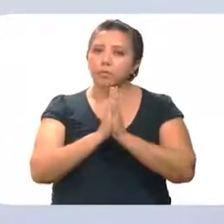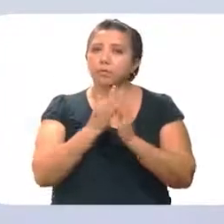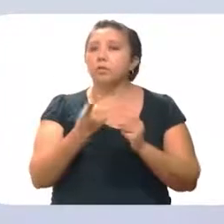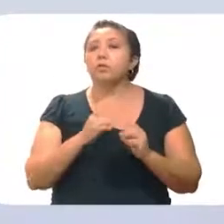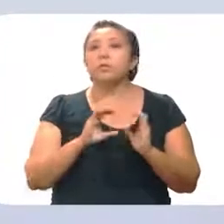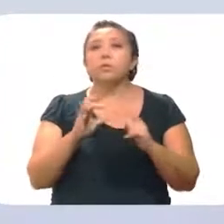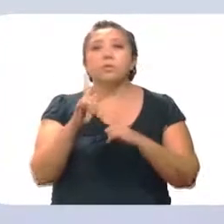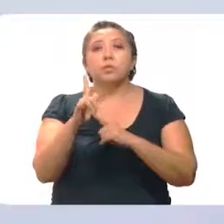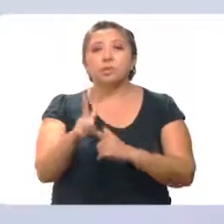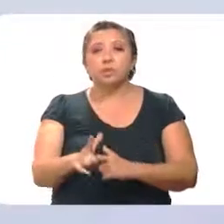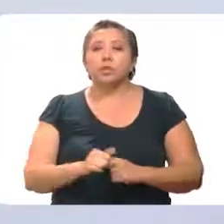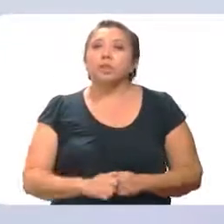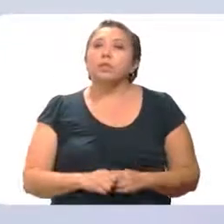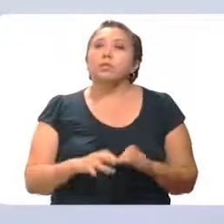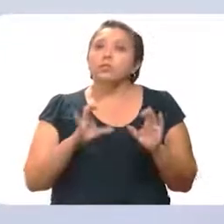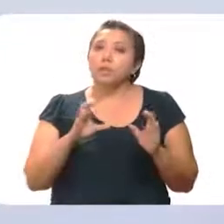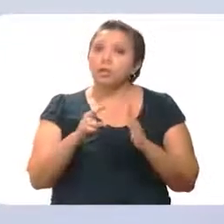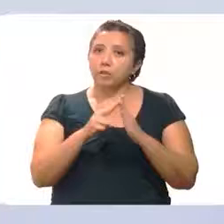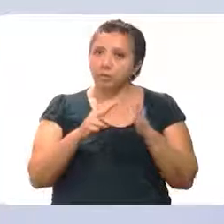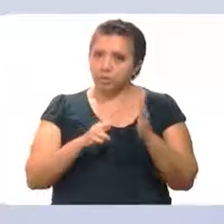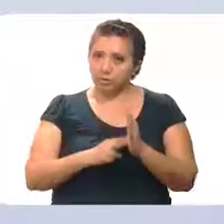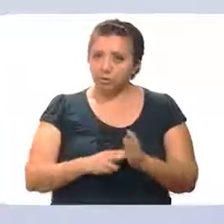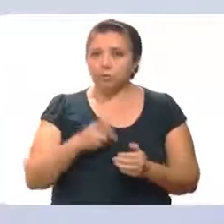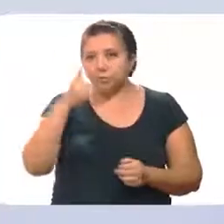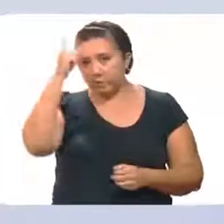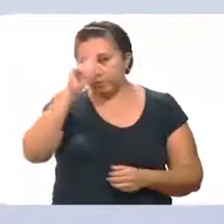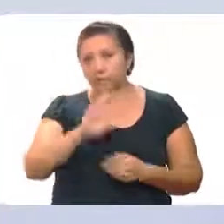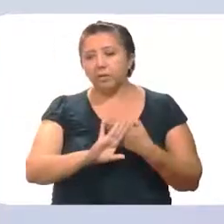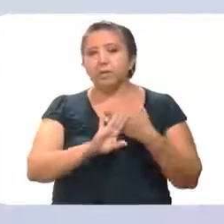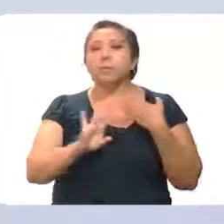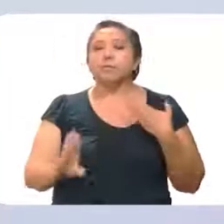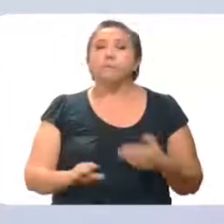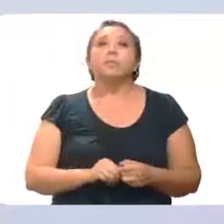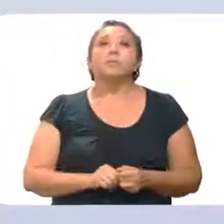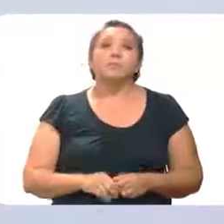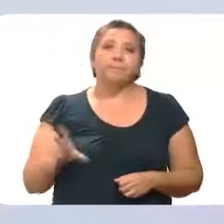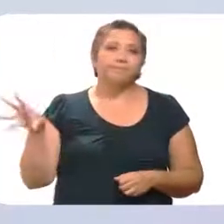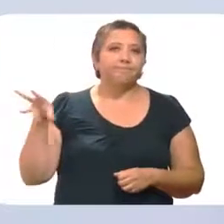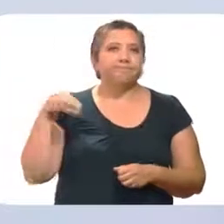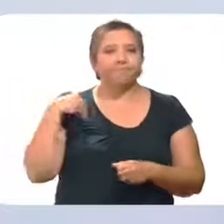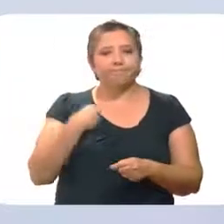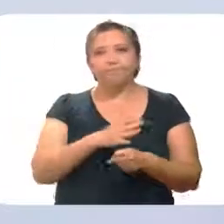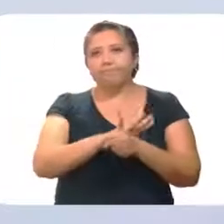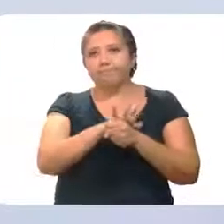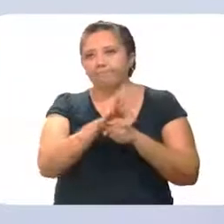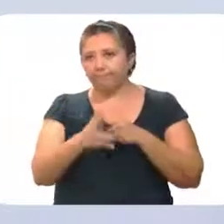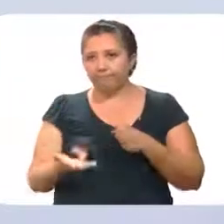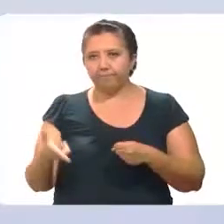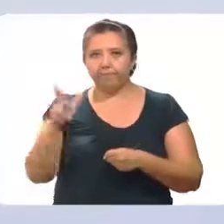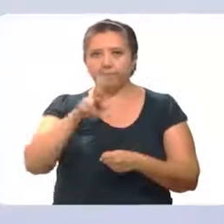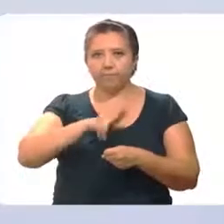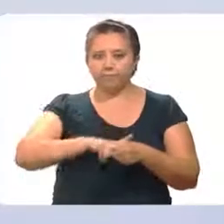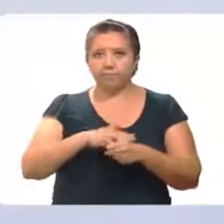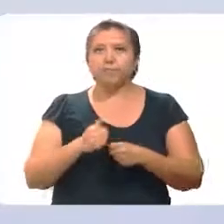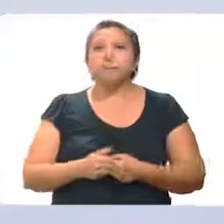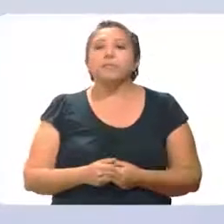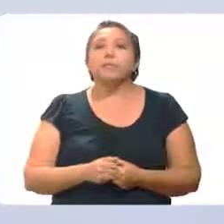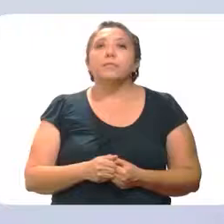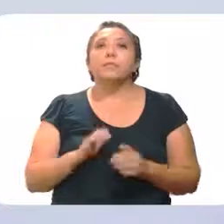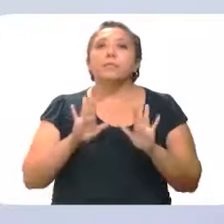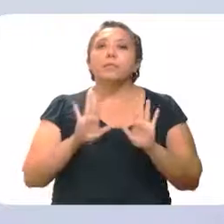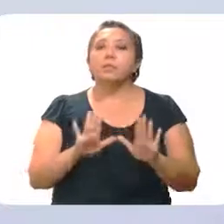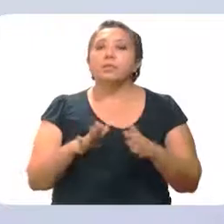la guardia y continuar actuando con responsabilidad y siguiendo las medidas sanitarias, para evitar comprometer nuestra capacidad hospitalaria